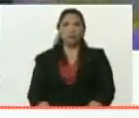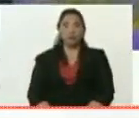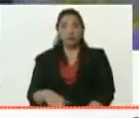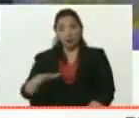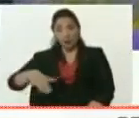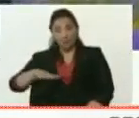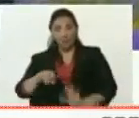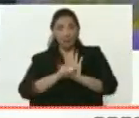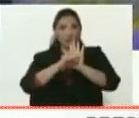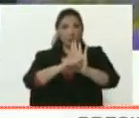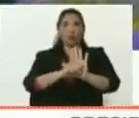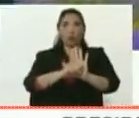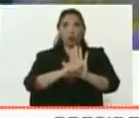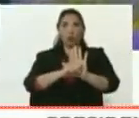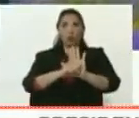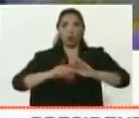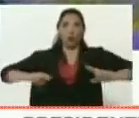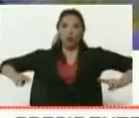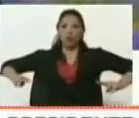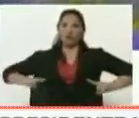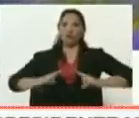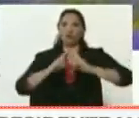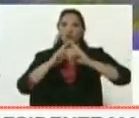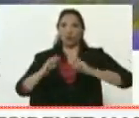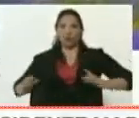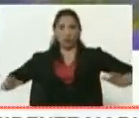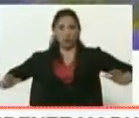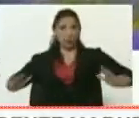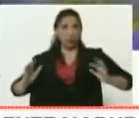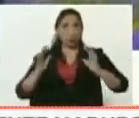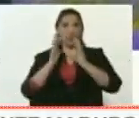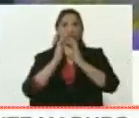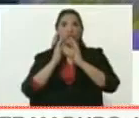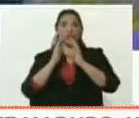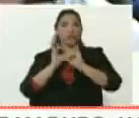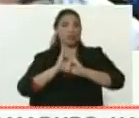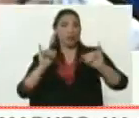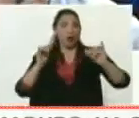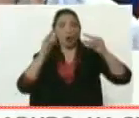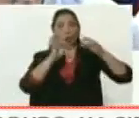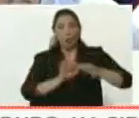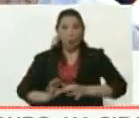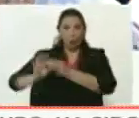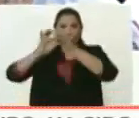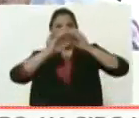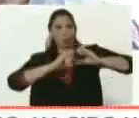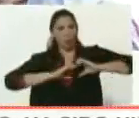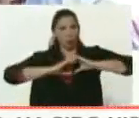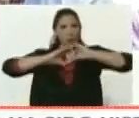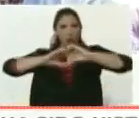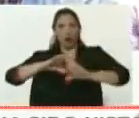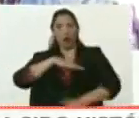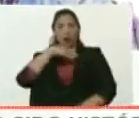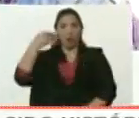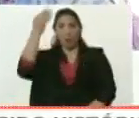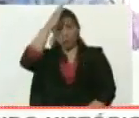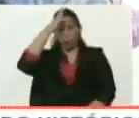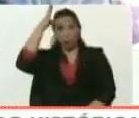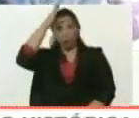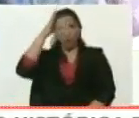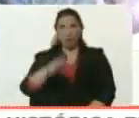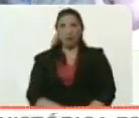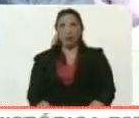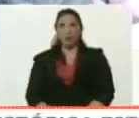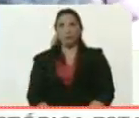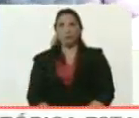los Símbolos se unió, que ya estaba unido en el corazón, en el alma, en la conciencia, pero